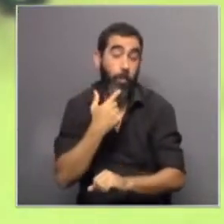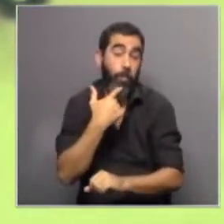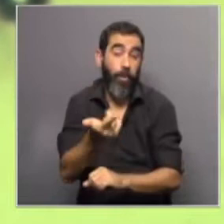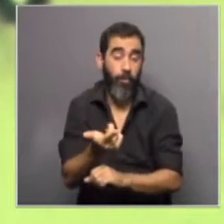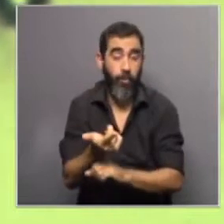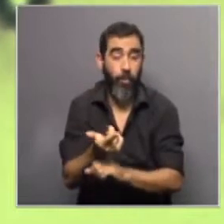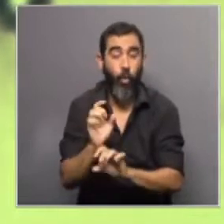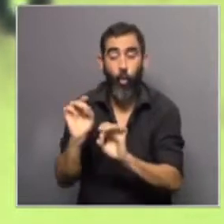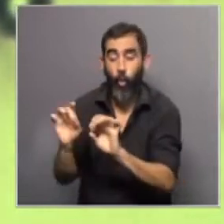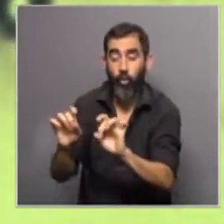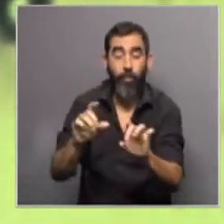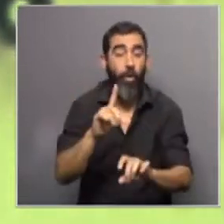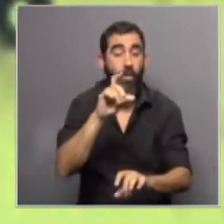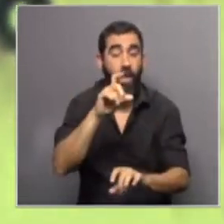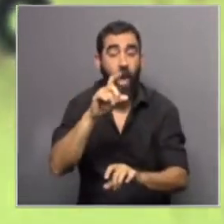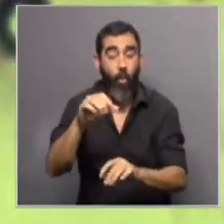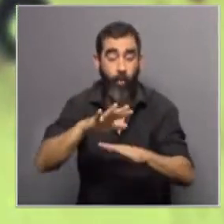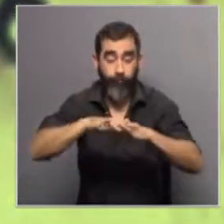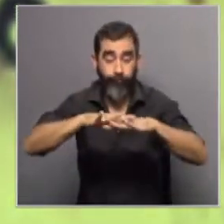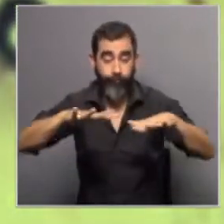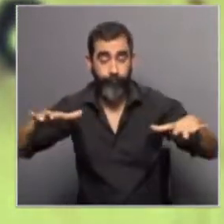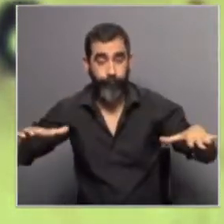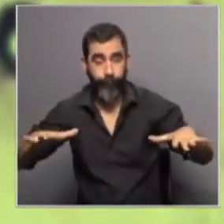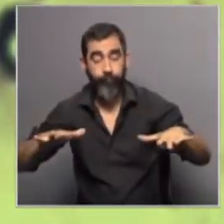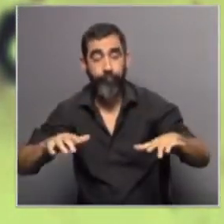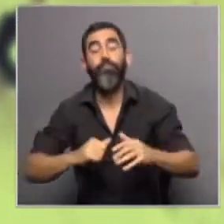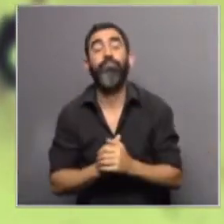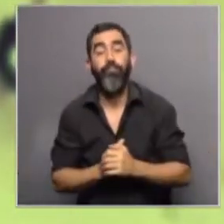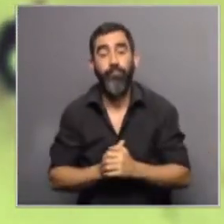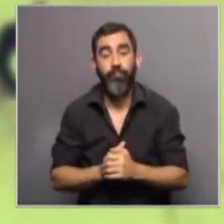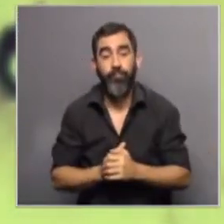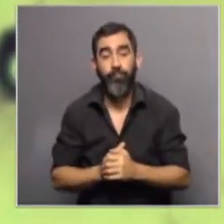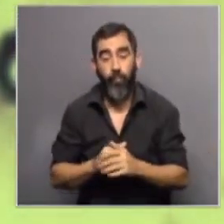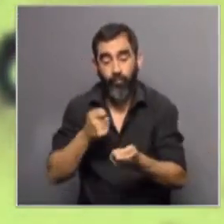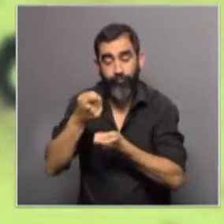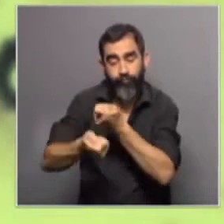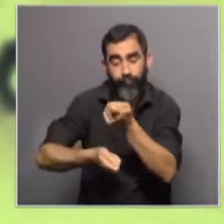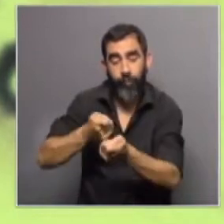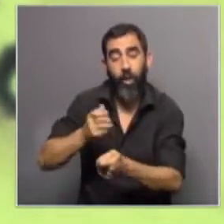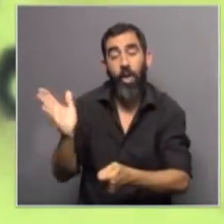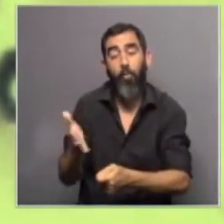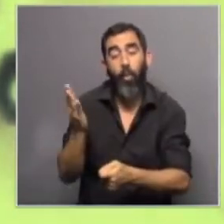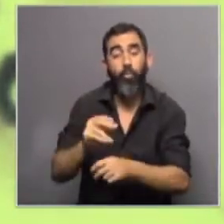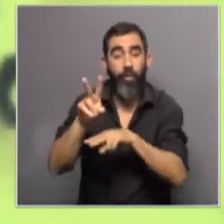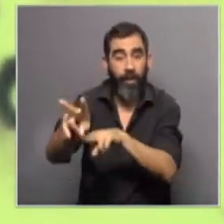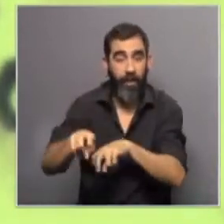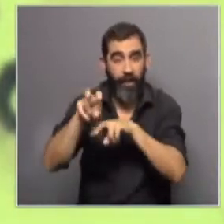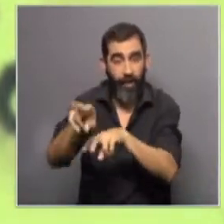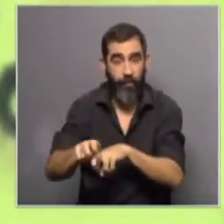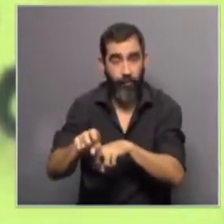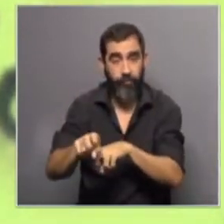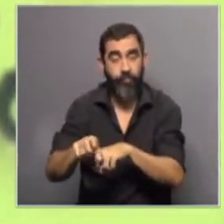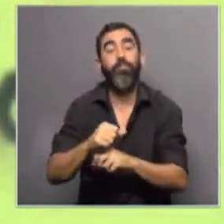es la contaminación de aguas superficiales por el fósforo que se aplica para la producción agropecuaria.